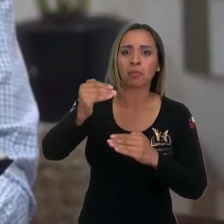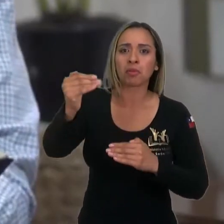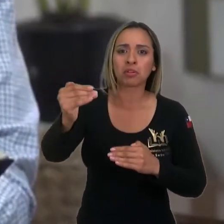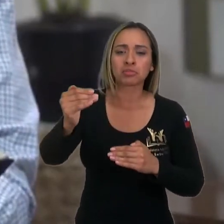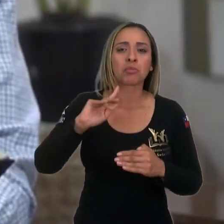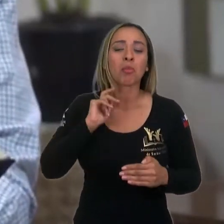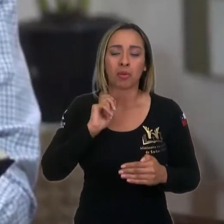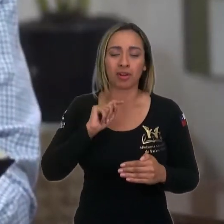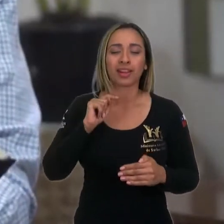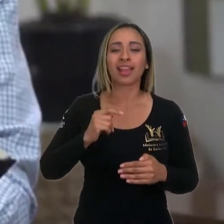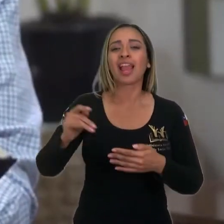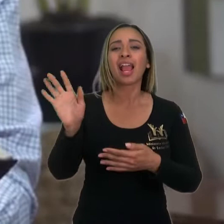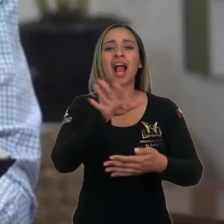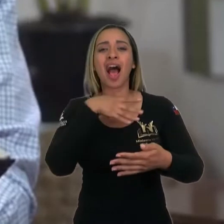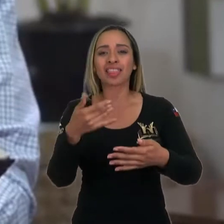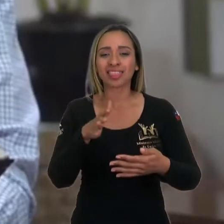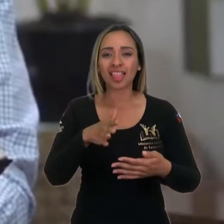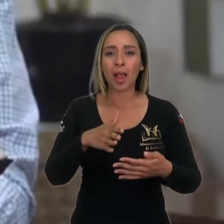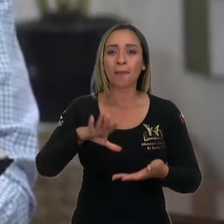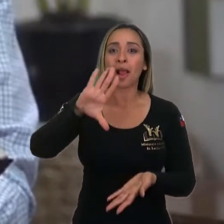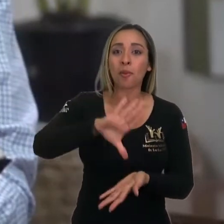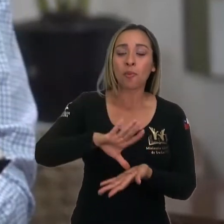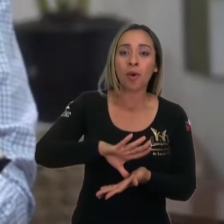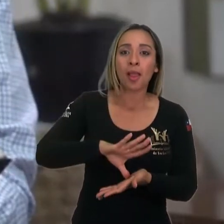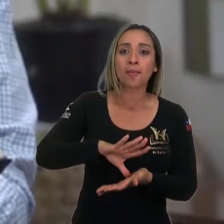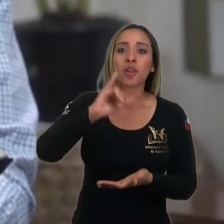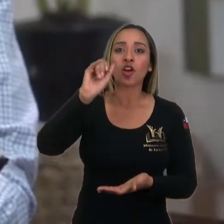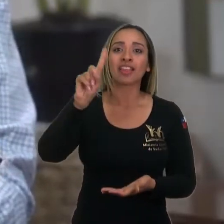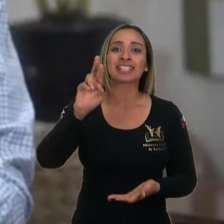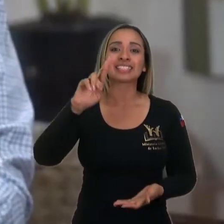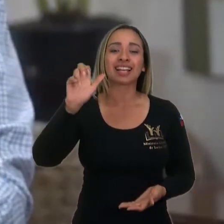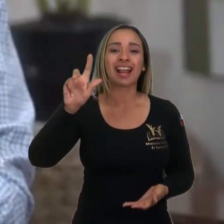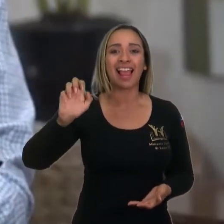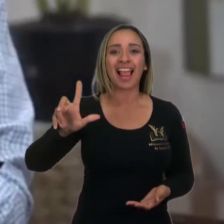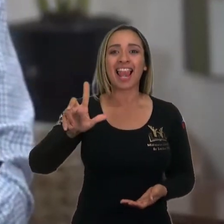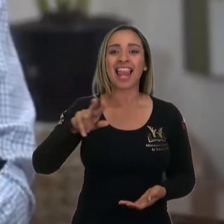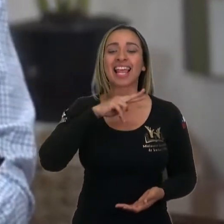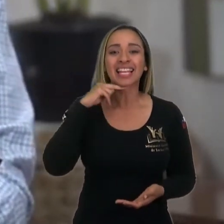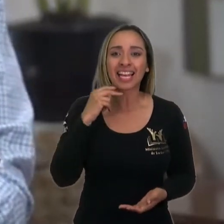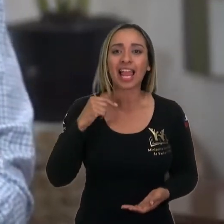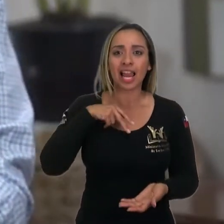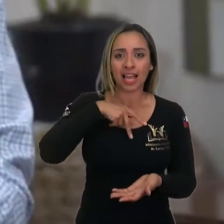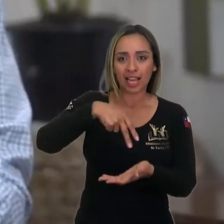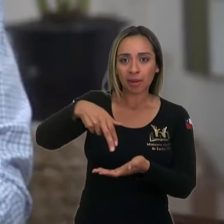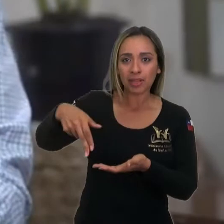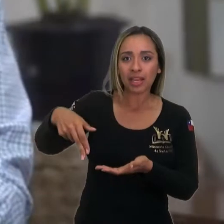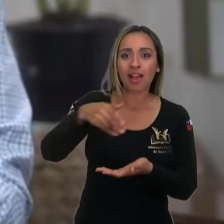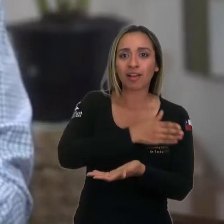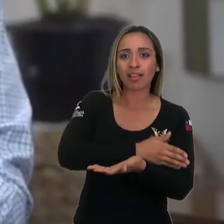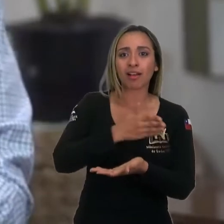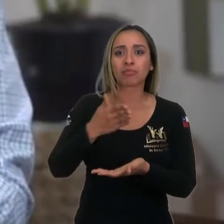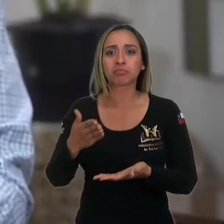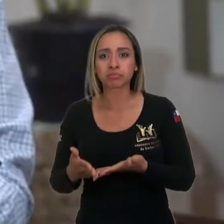mientras el pueblo de Israel peregrinaba hacia Jerusalén para la fiesta de la Pascua. Después, cuando el pueblo fue